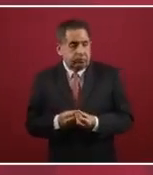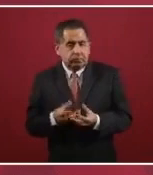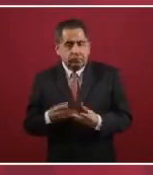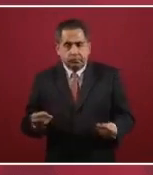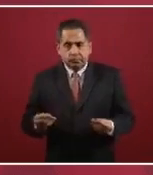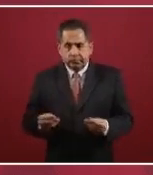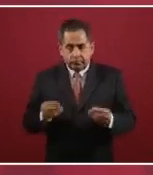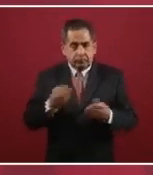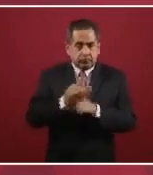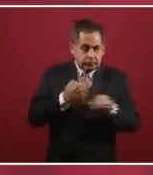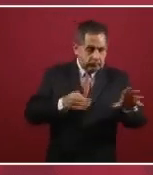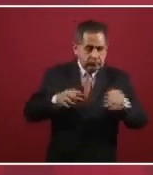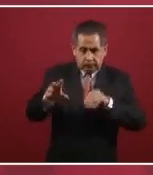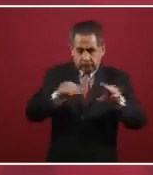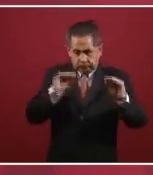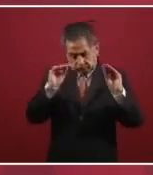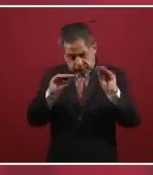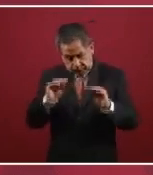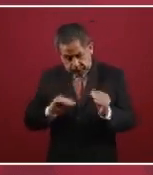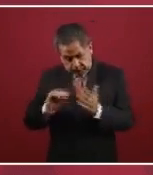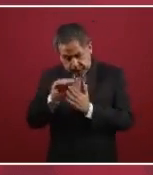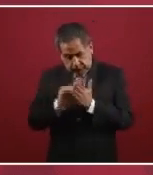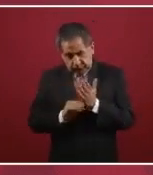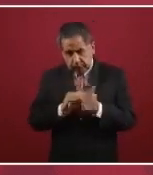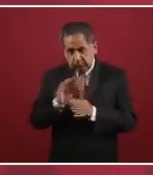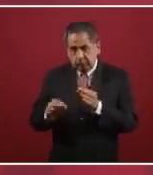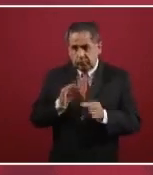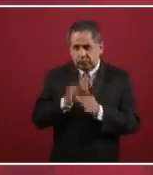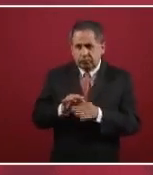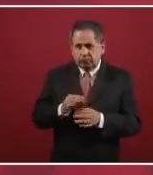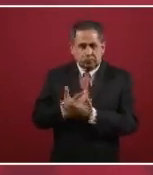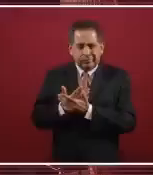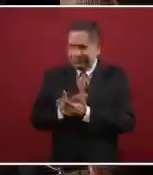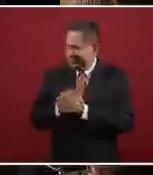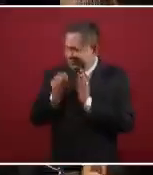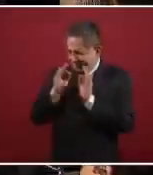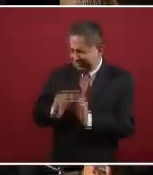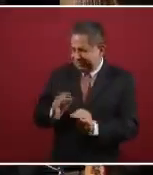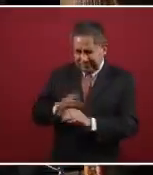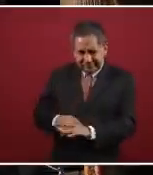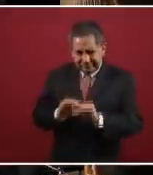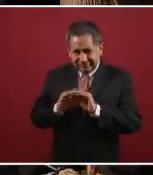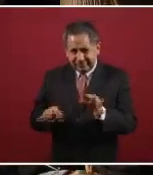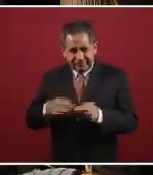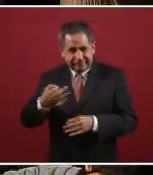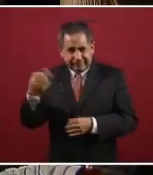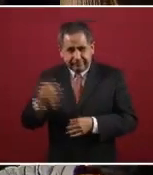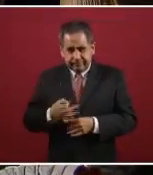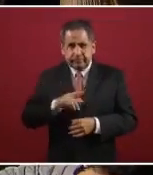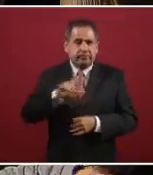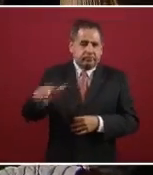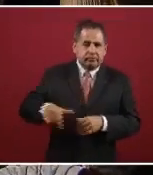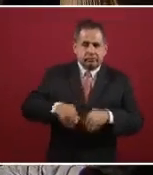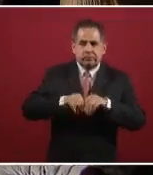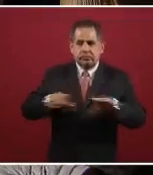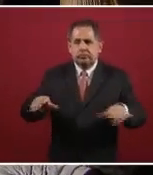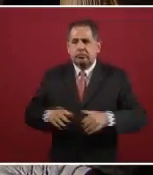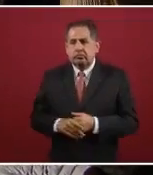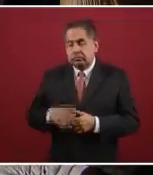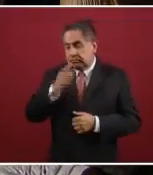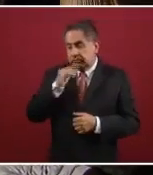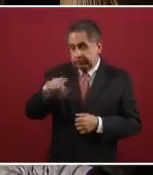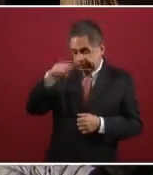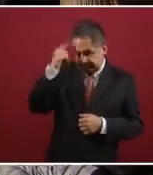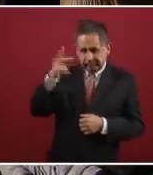la integración de esta información, yo quiero reservar este dato hasta que lo tengamos plenamente corroborado. No ha sido sencillo, estamos